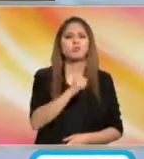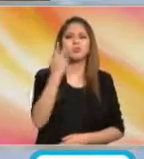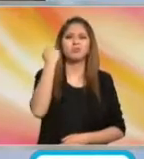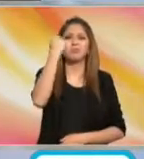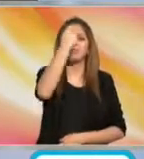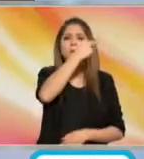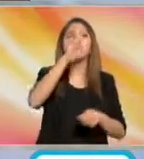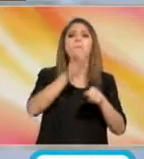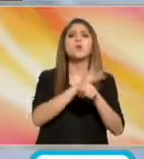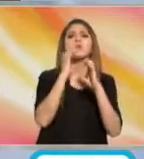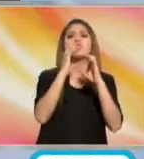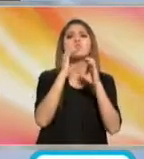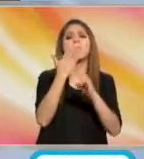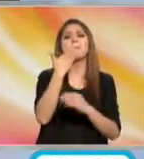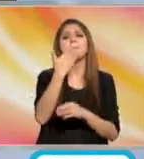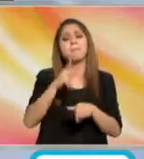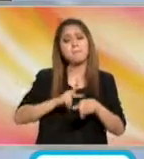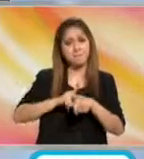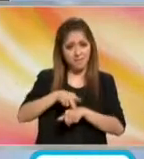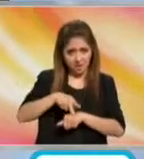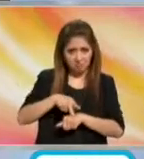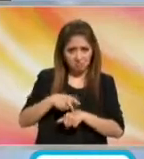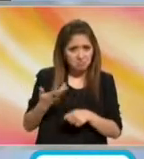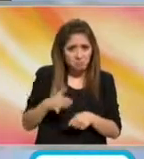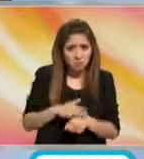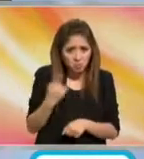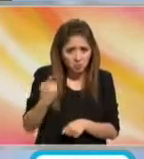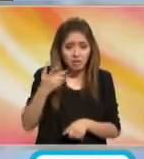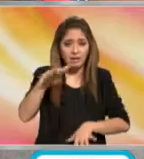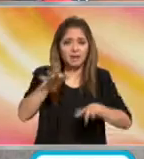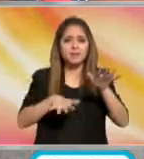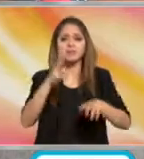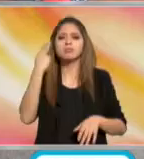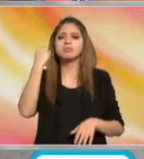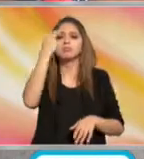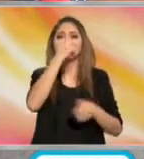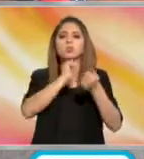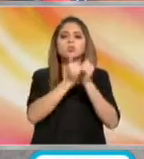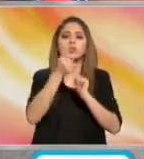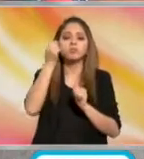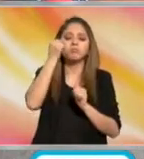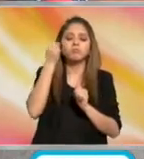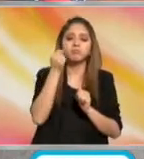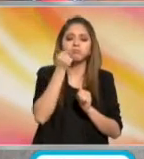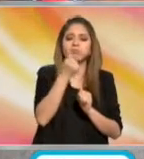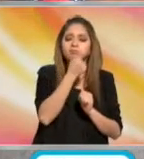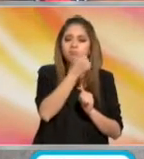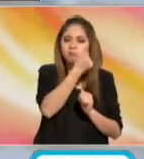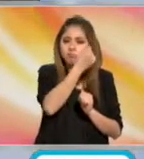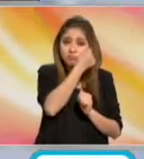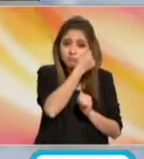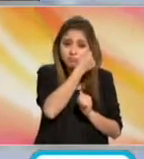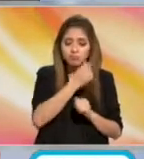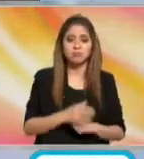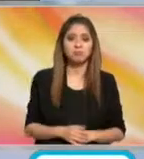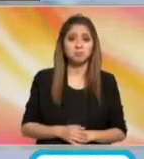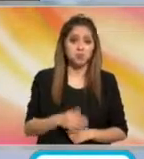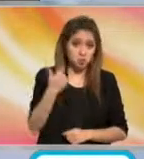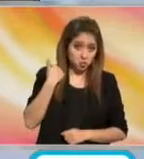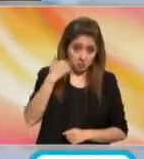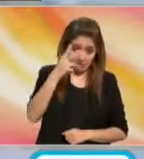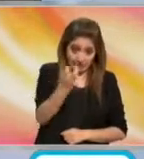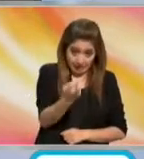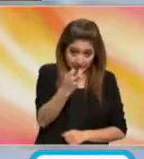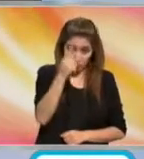para no dañar su piel. ¿Por qué? Porque sentimos que luego nos salen granitos con el maquillaje. Pues esto ya no va a